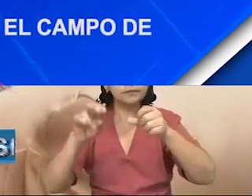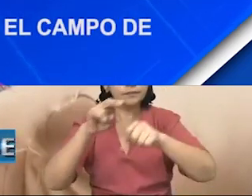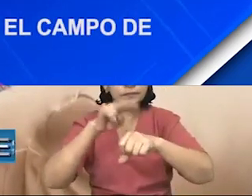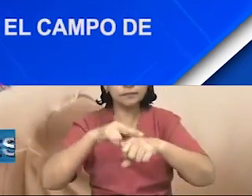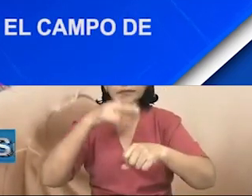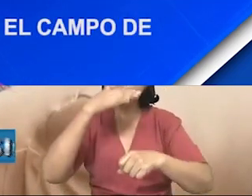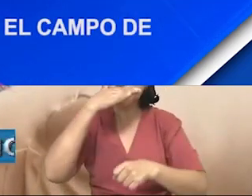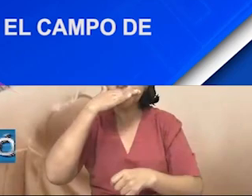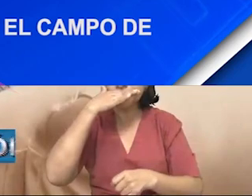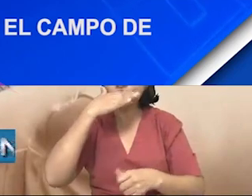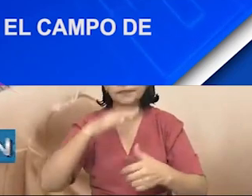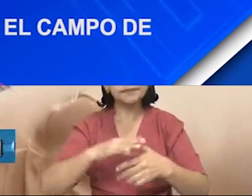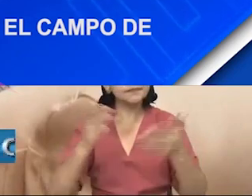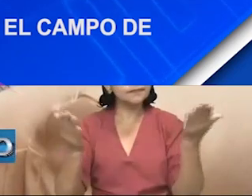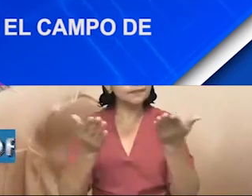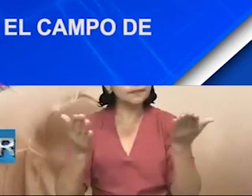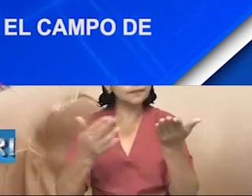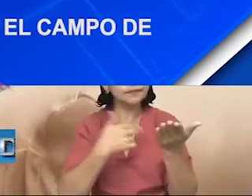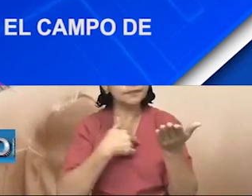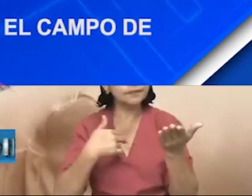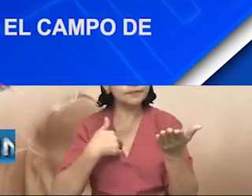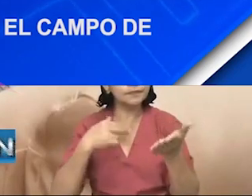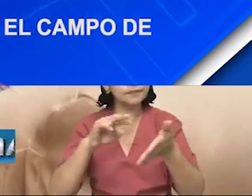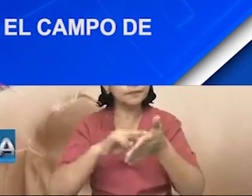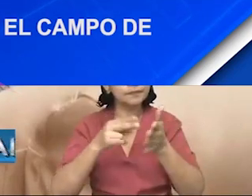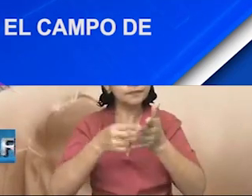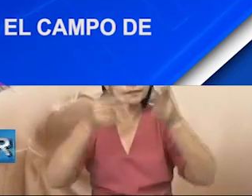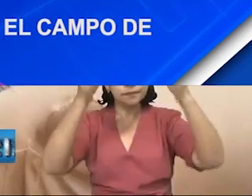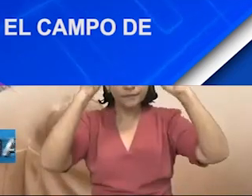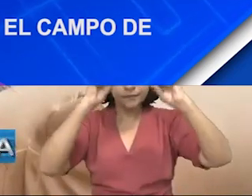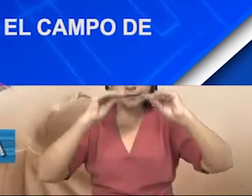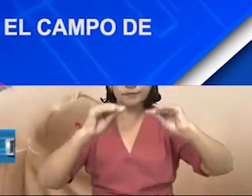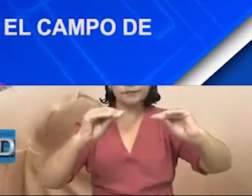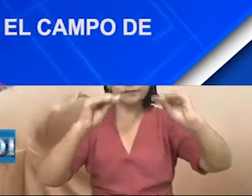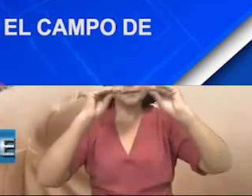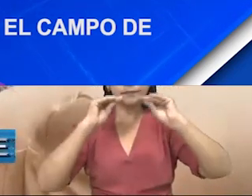unidad nacional, como es la educación